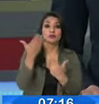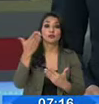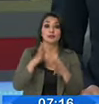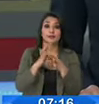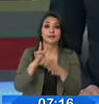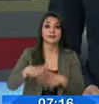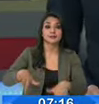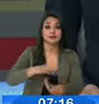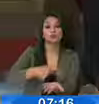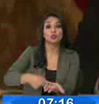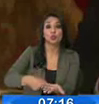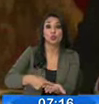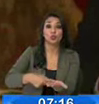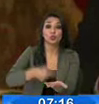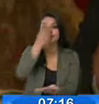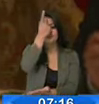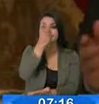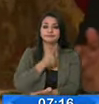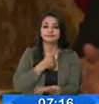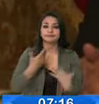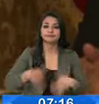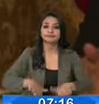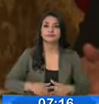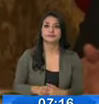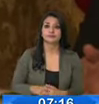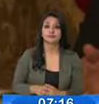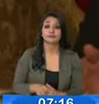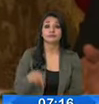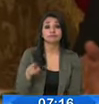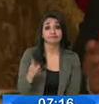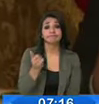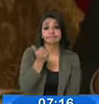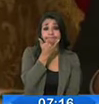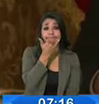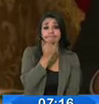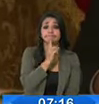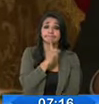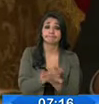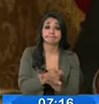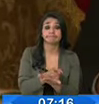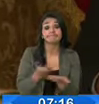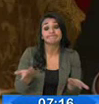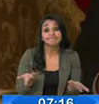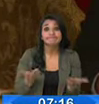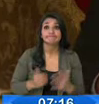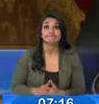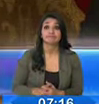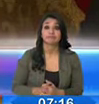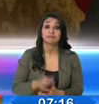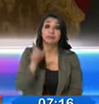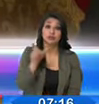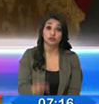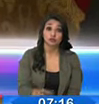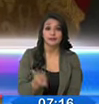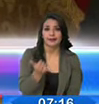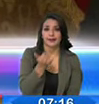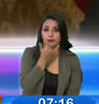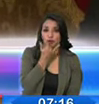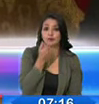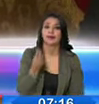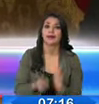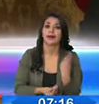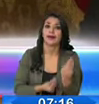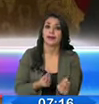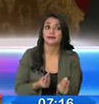País. Ha cometido un error. Cuando uno comete un error, debe saber